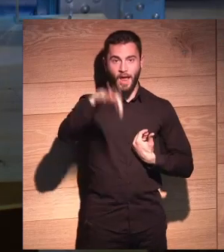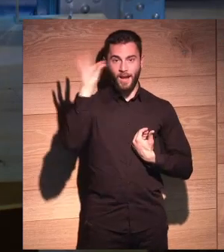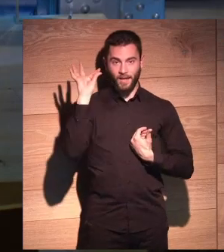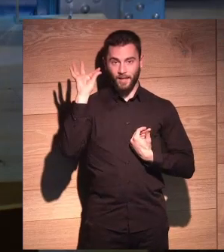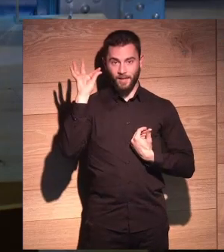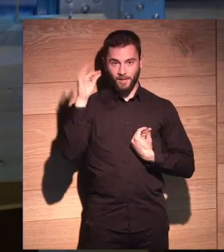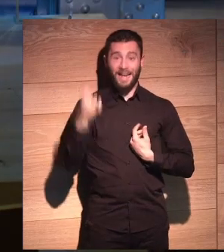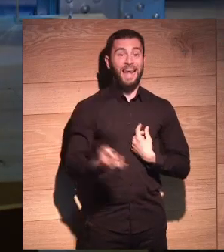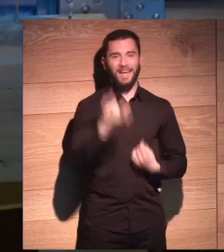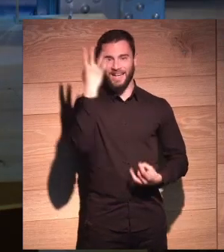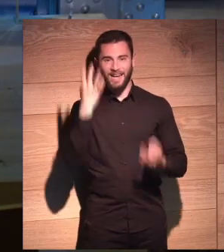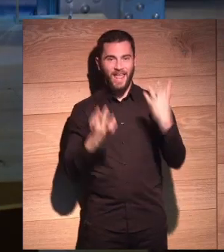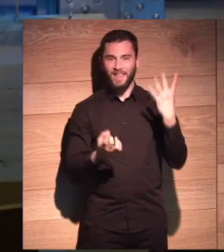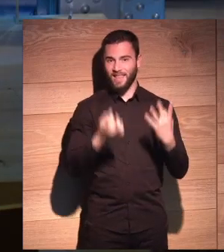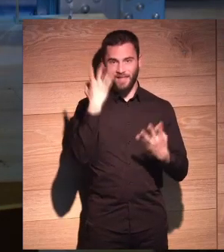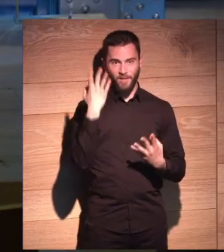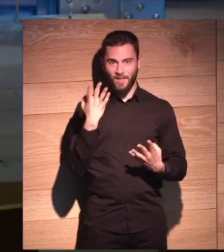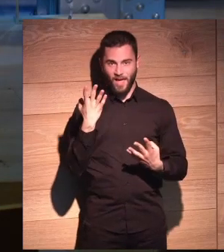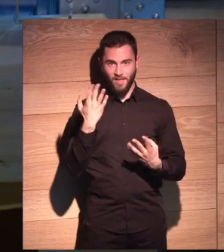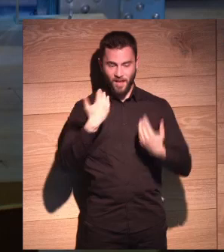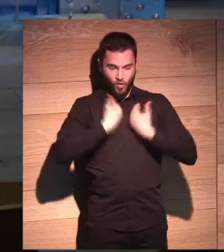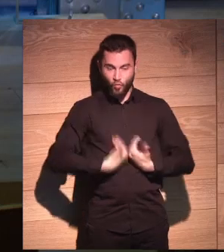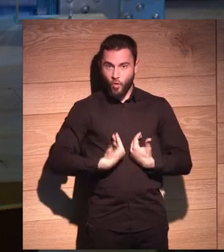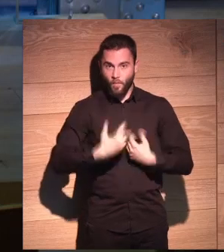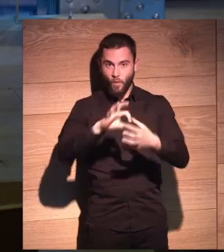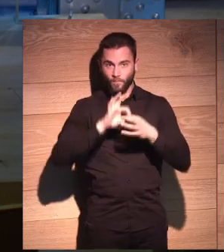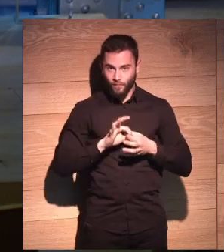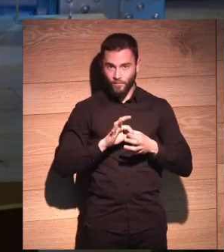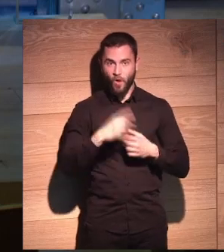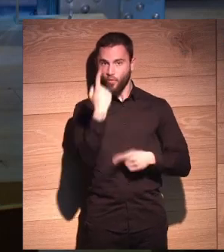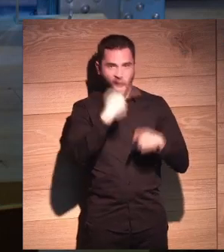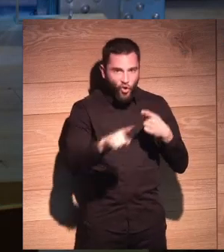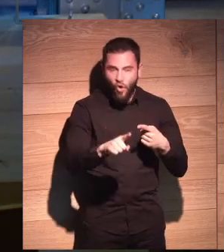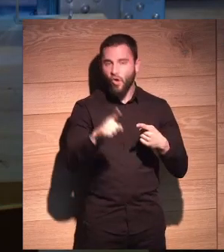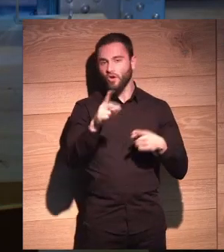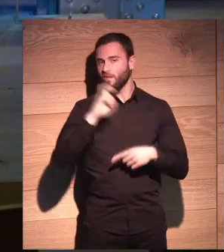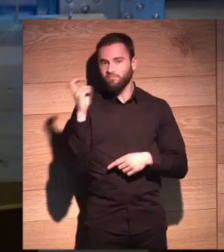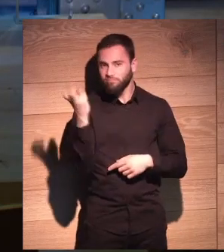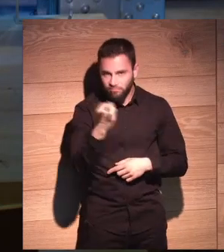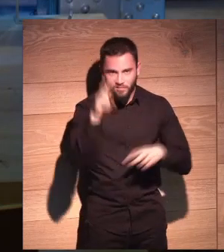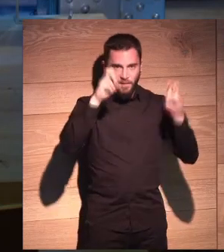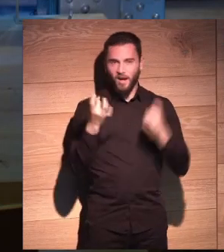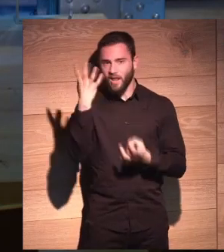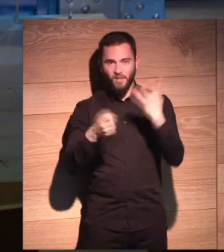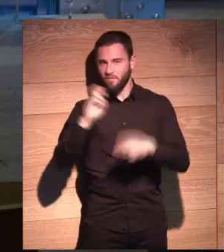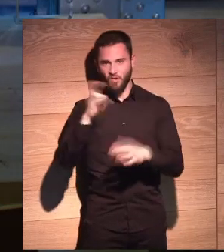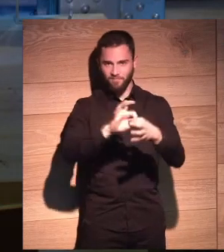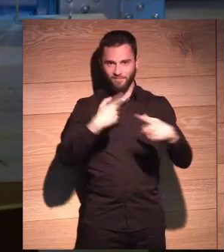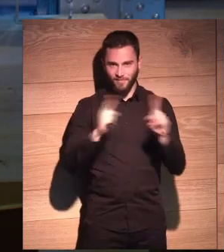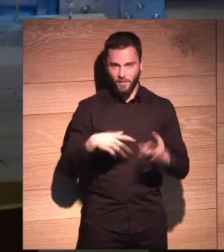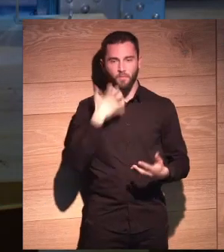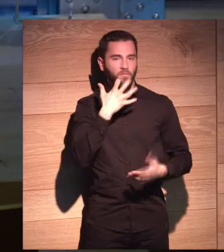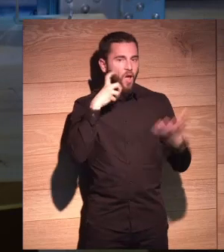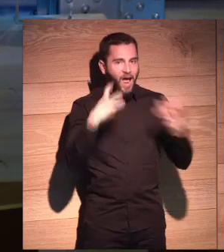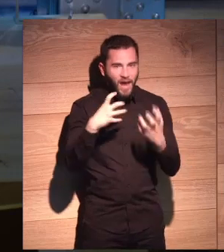la creatividad aplicada al propio cuerpo, ya no a un objeto, ya no a otros temas más creativos, ¿no? El arte,